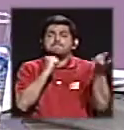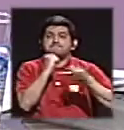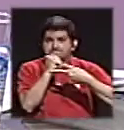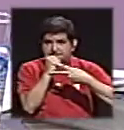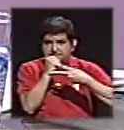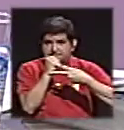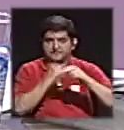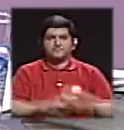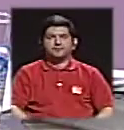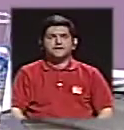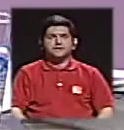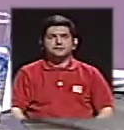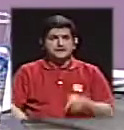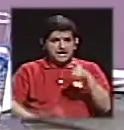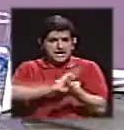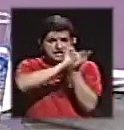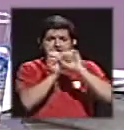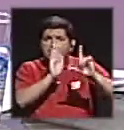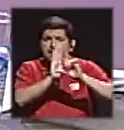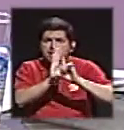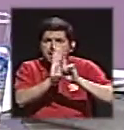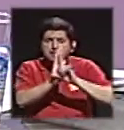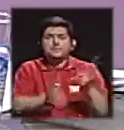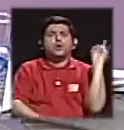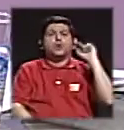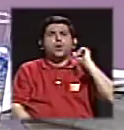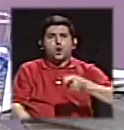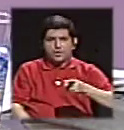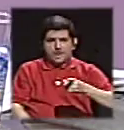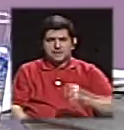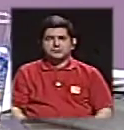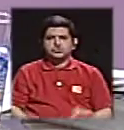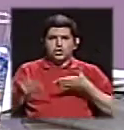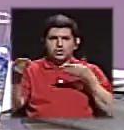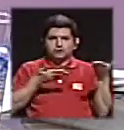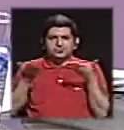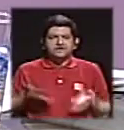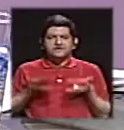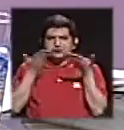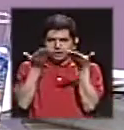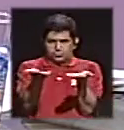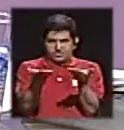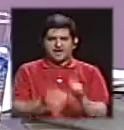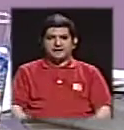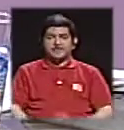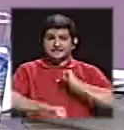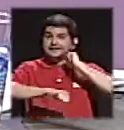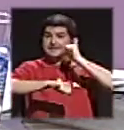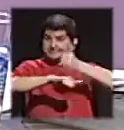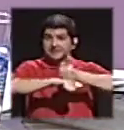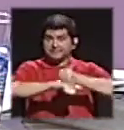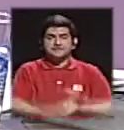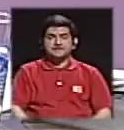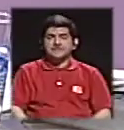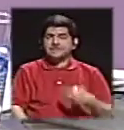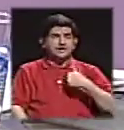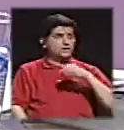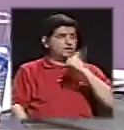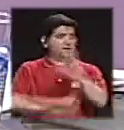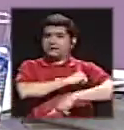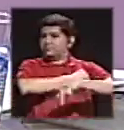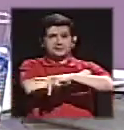vez en la reforma legal la obligatoriedad de prestar los servicios. O sea, se establece lo que no hay en